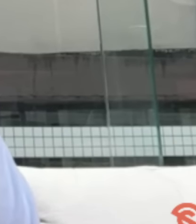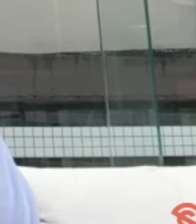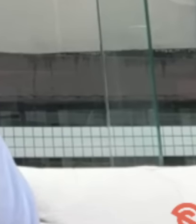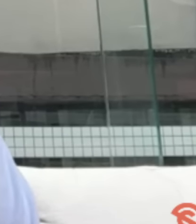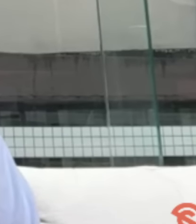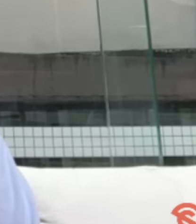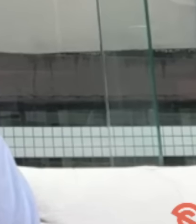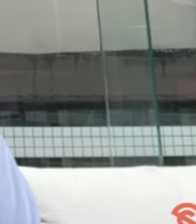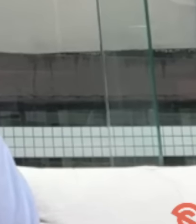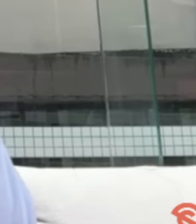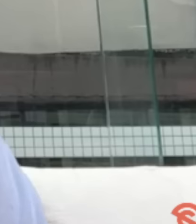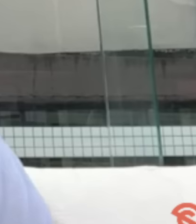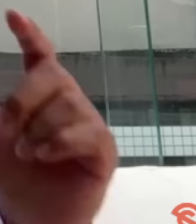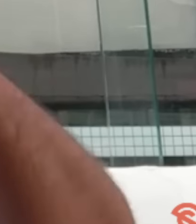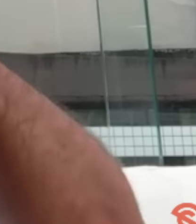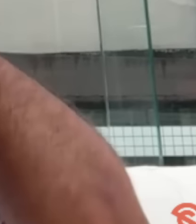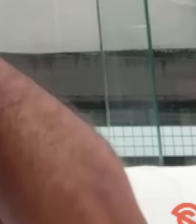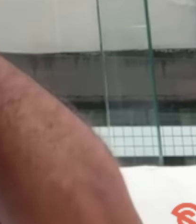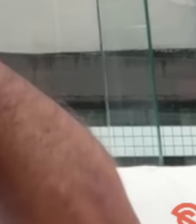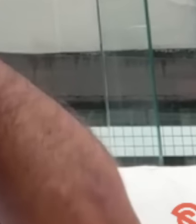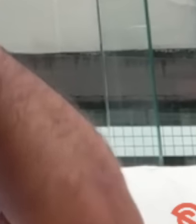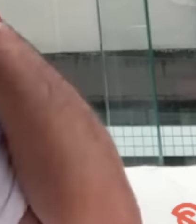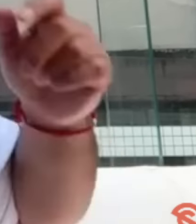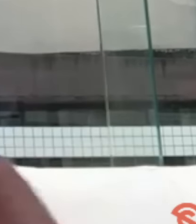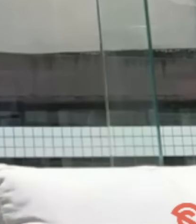más youtuberos, menos chayoteros.